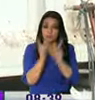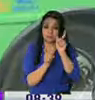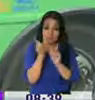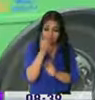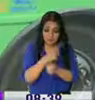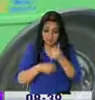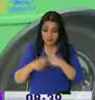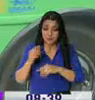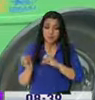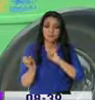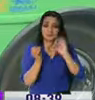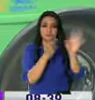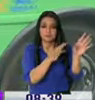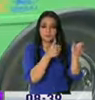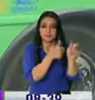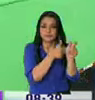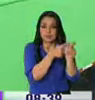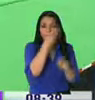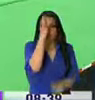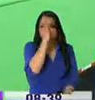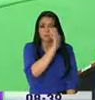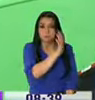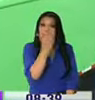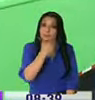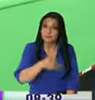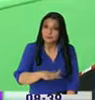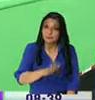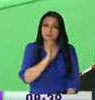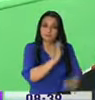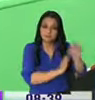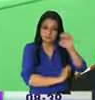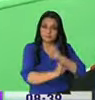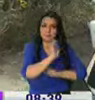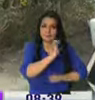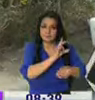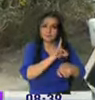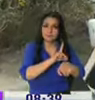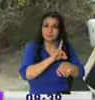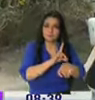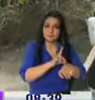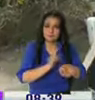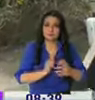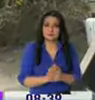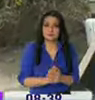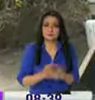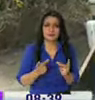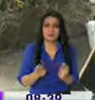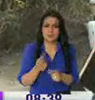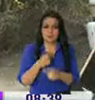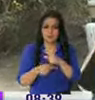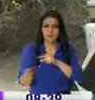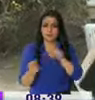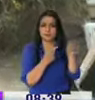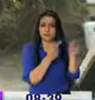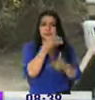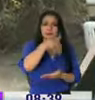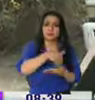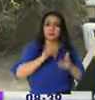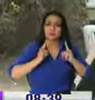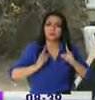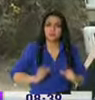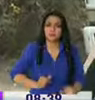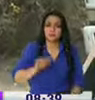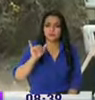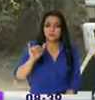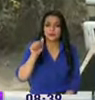fueron trasladadas a la casa de salud más cercana para su valoración inmediatamente se le trasladó al centro de salud de eeuu quien lo hemos